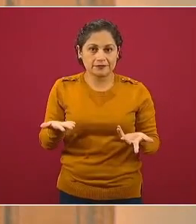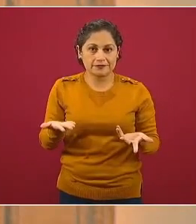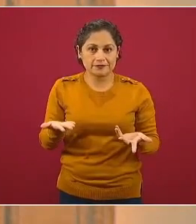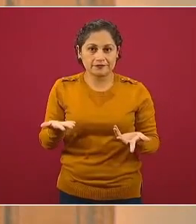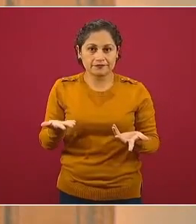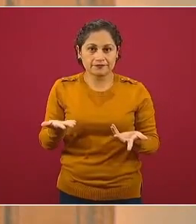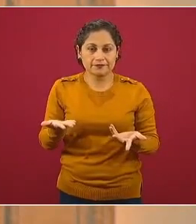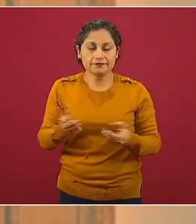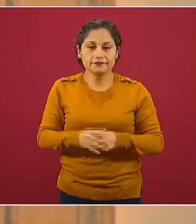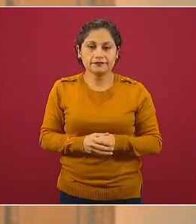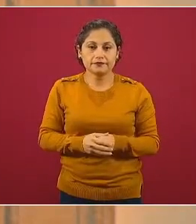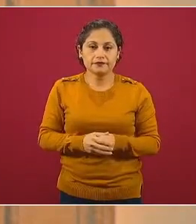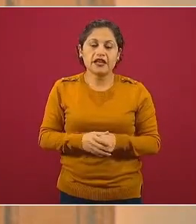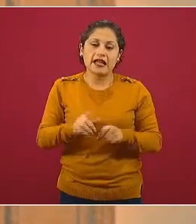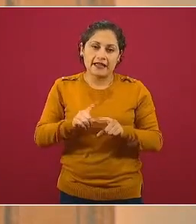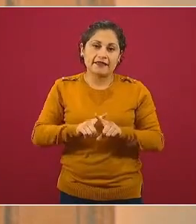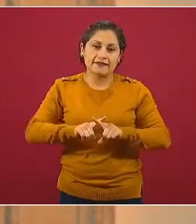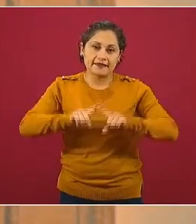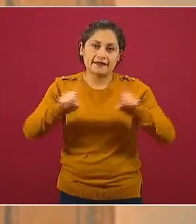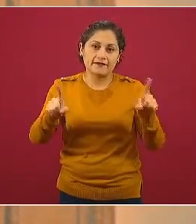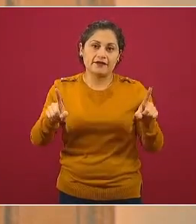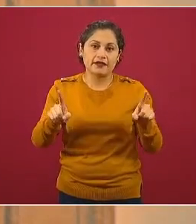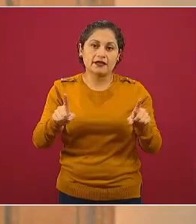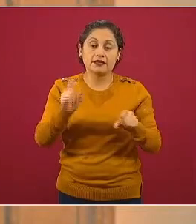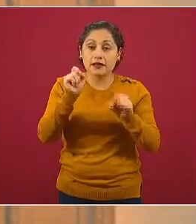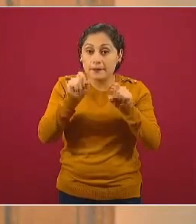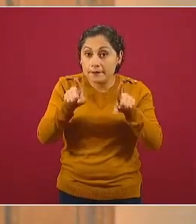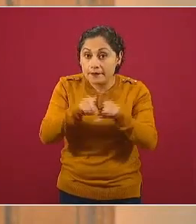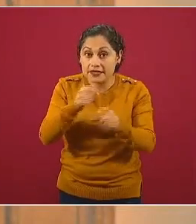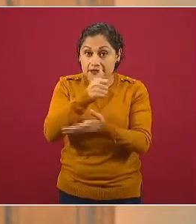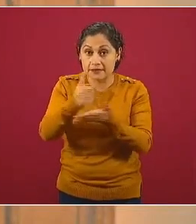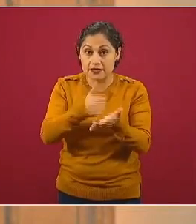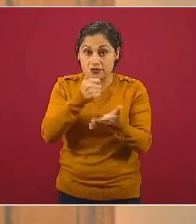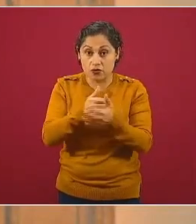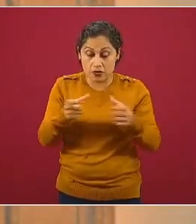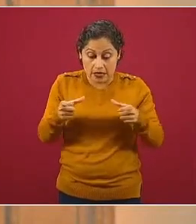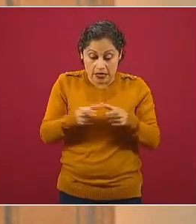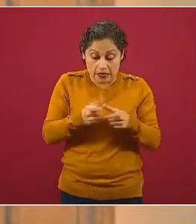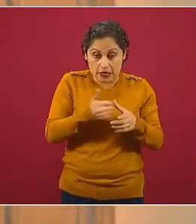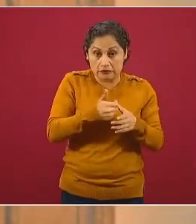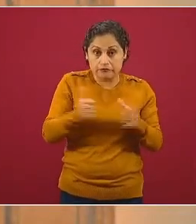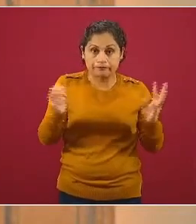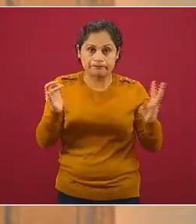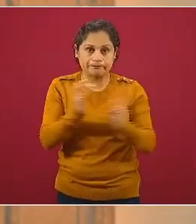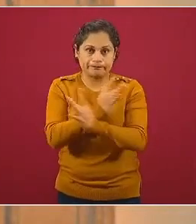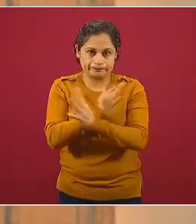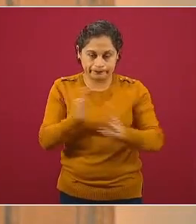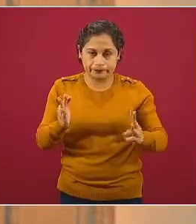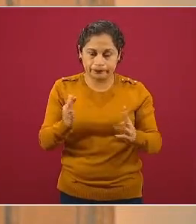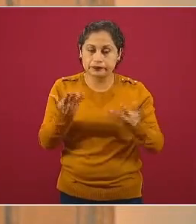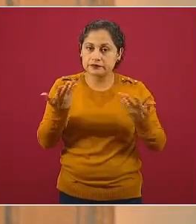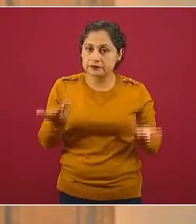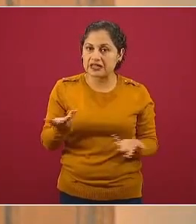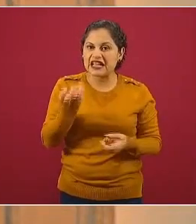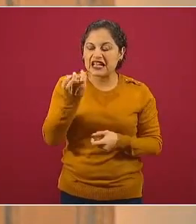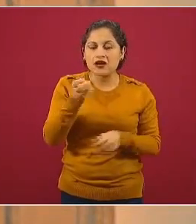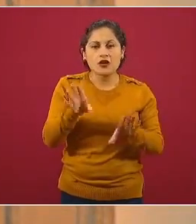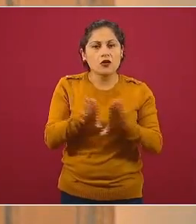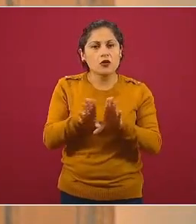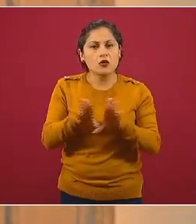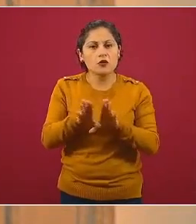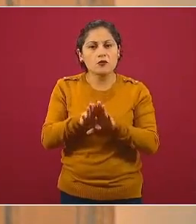interior de una misma ciudad, porque son pequeñas. Y esto lo que lleva es una sincronización, es decir,